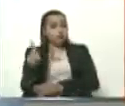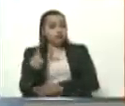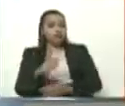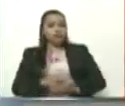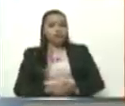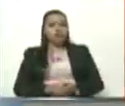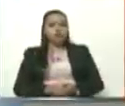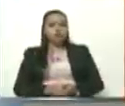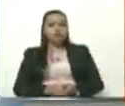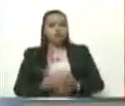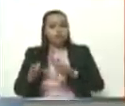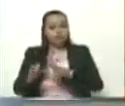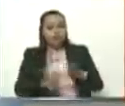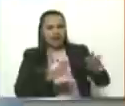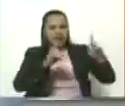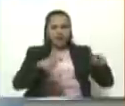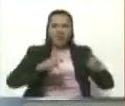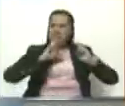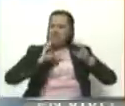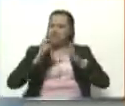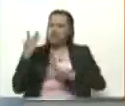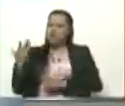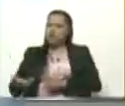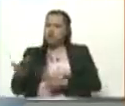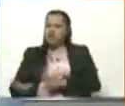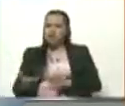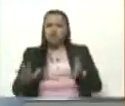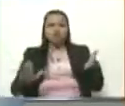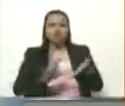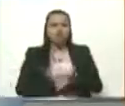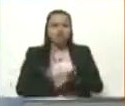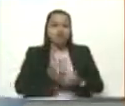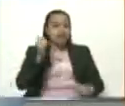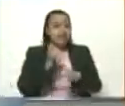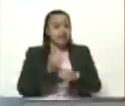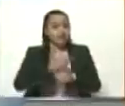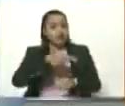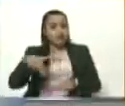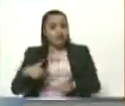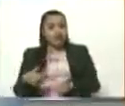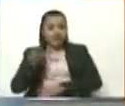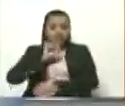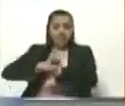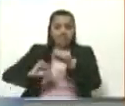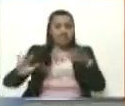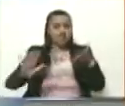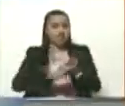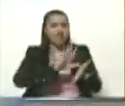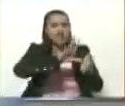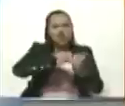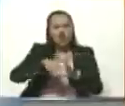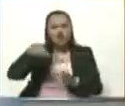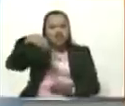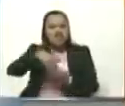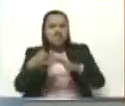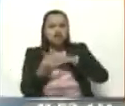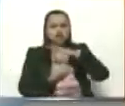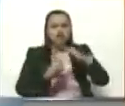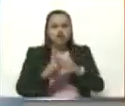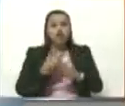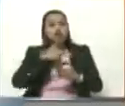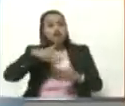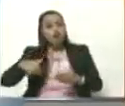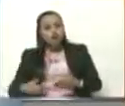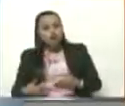igualmente un tema importante para nuestra gestión ha sido el combate contra la corrupción nuestro esfuerzo por combatir